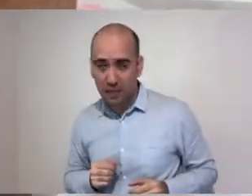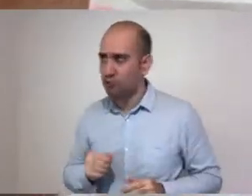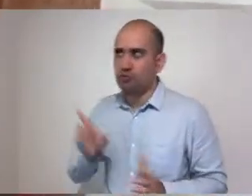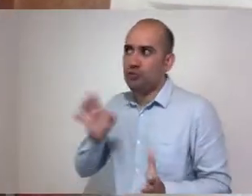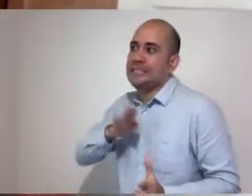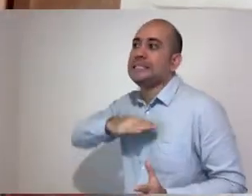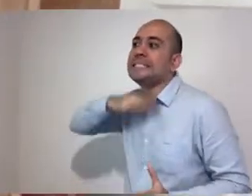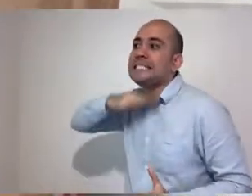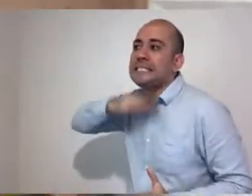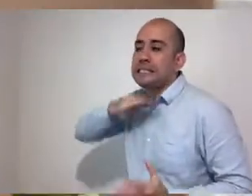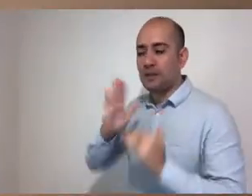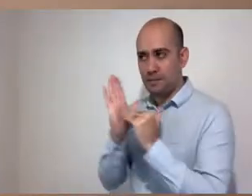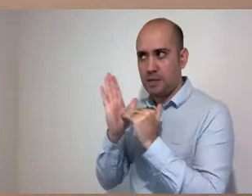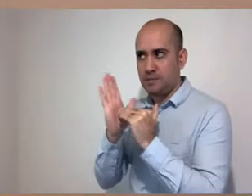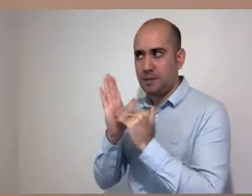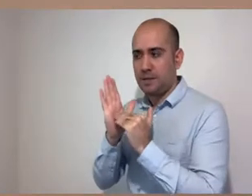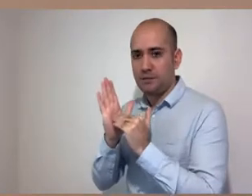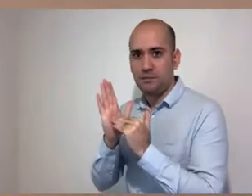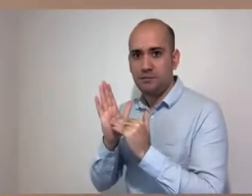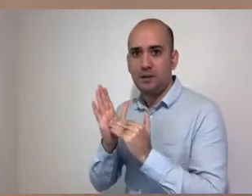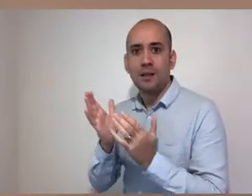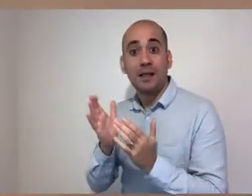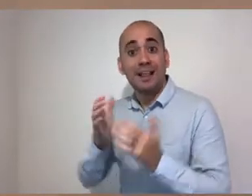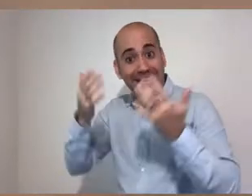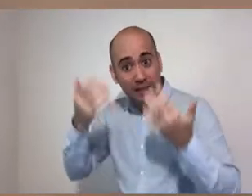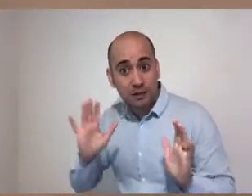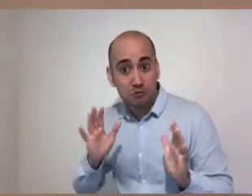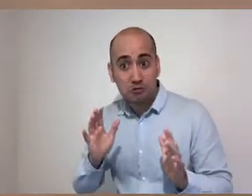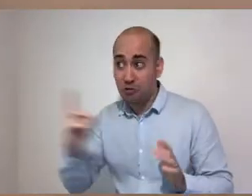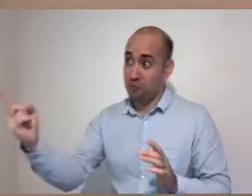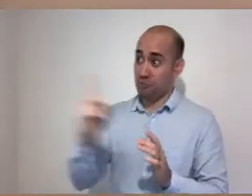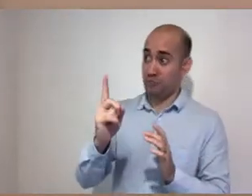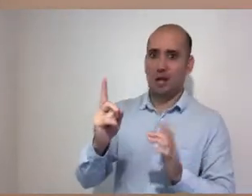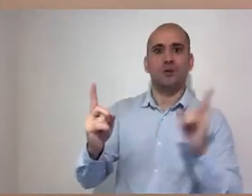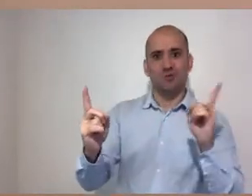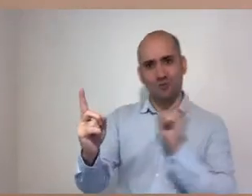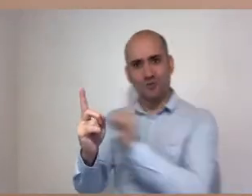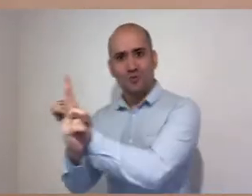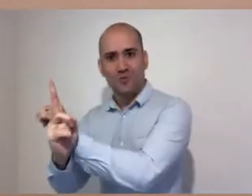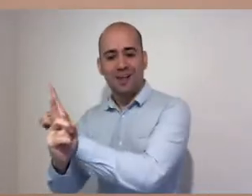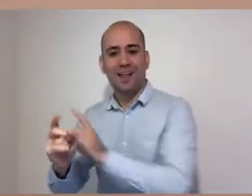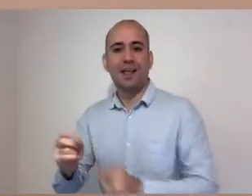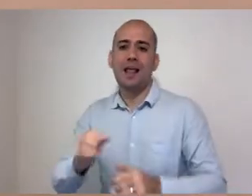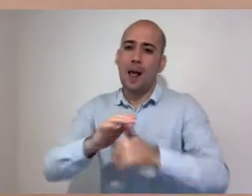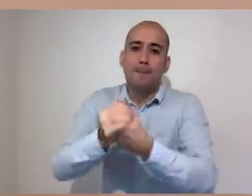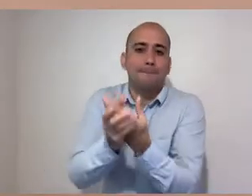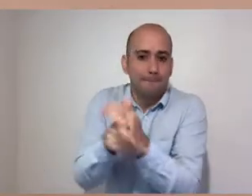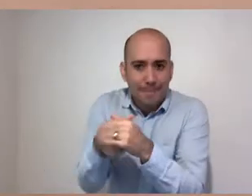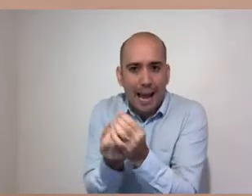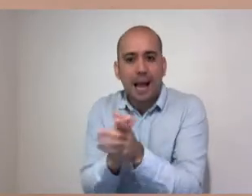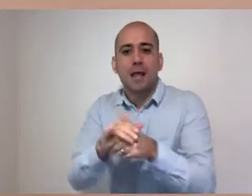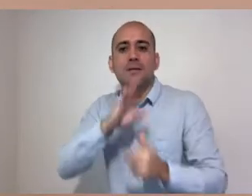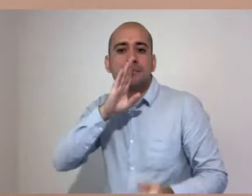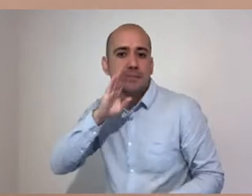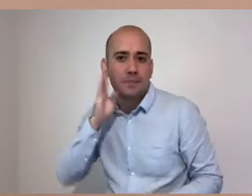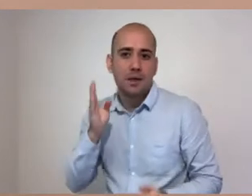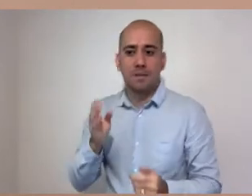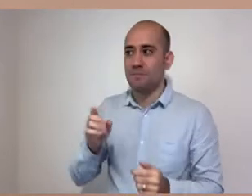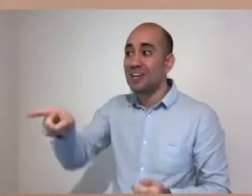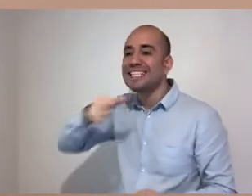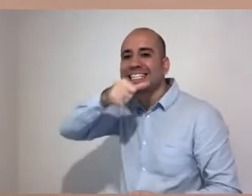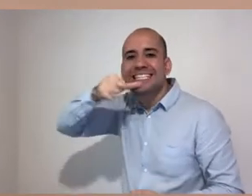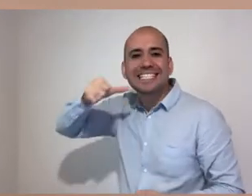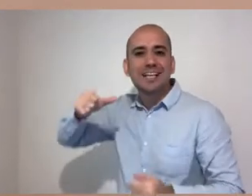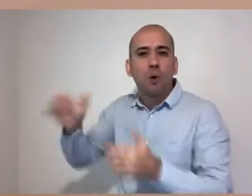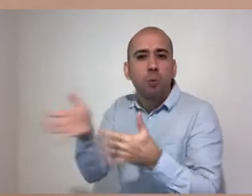aforo correspondiente a su ingreso al baño. Lava muy bien sus manos, hace uso del secador